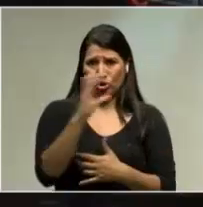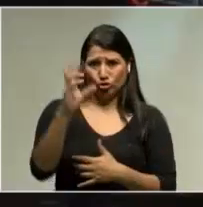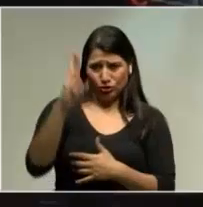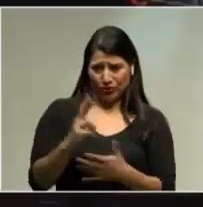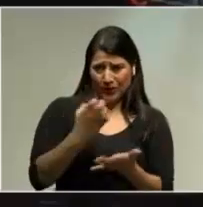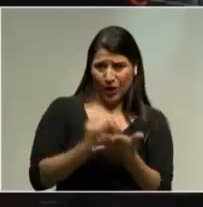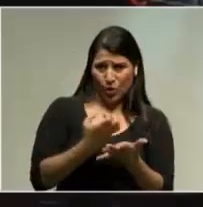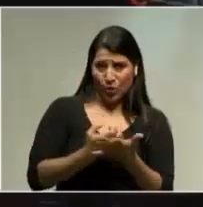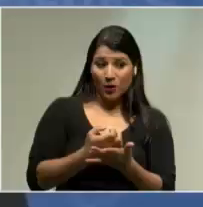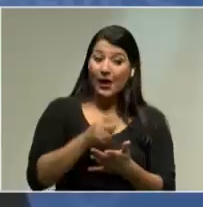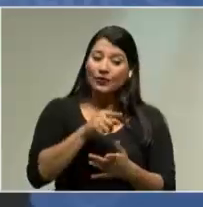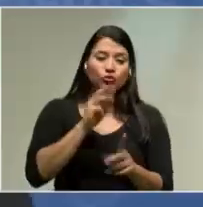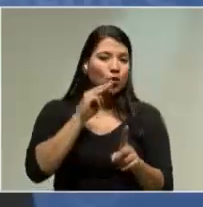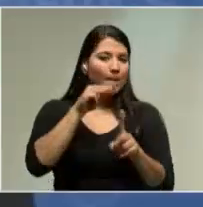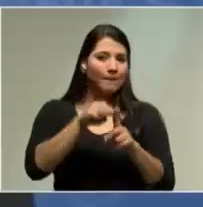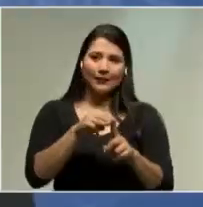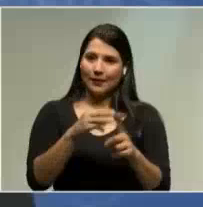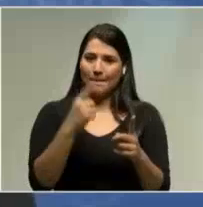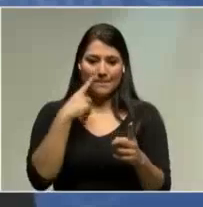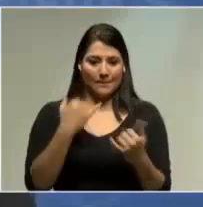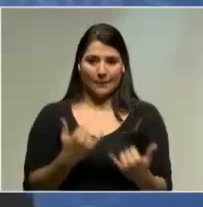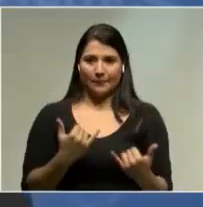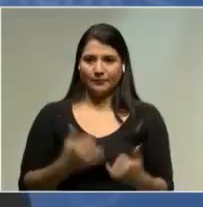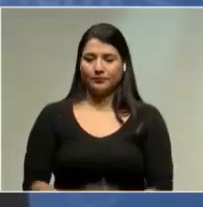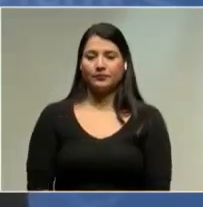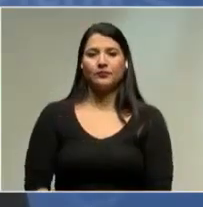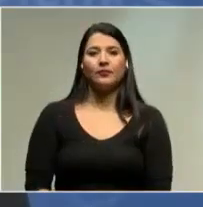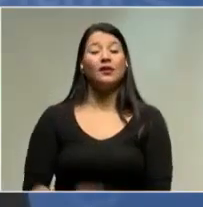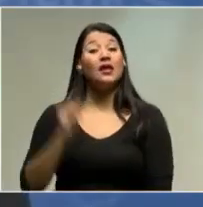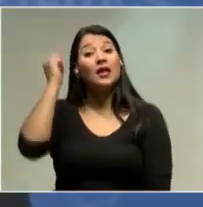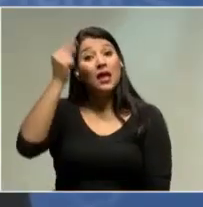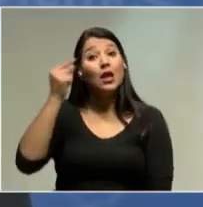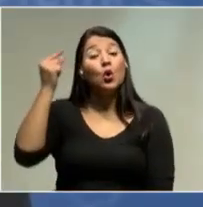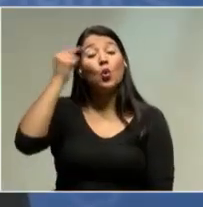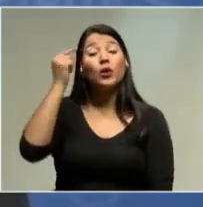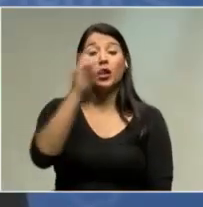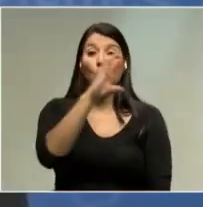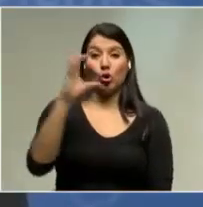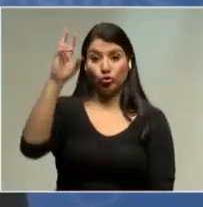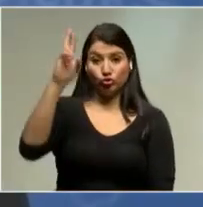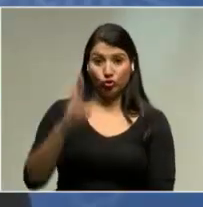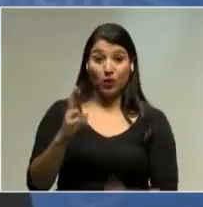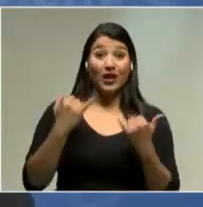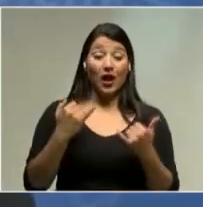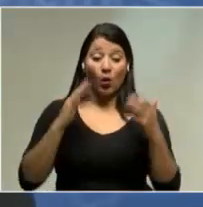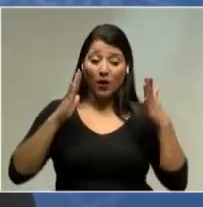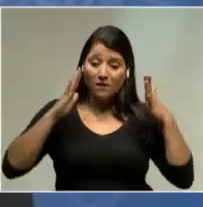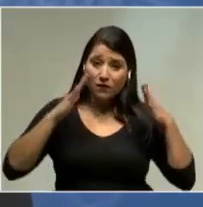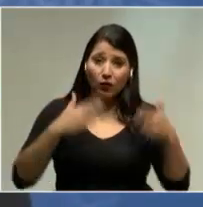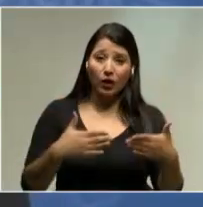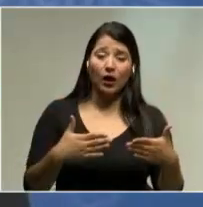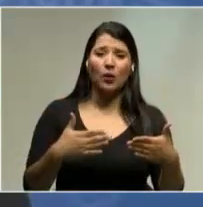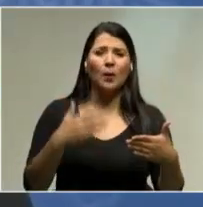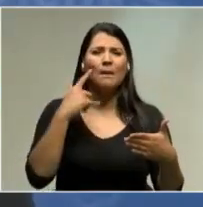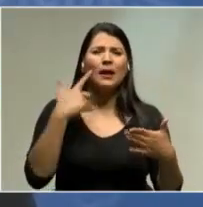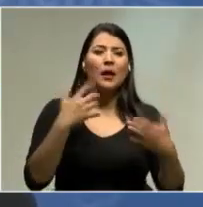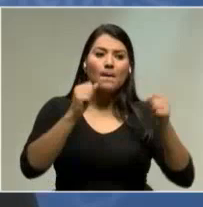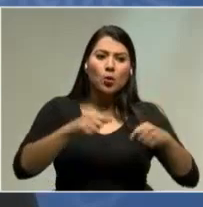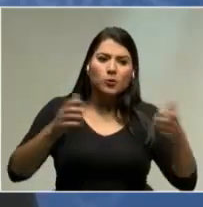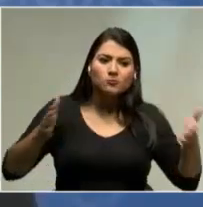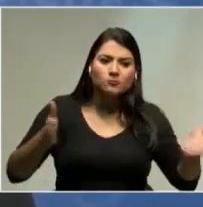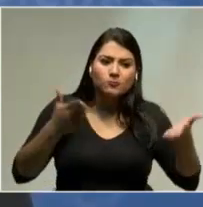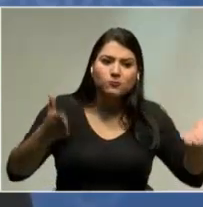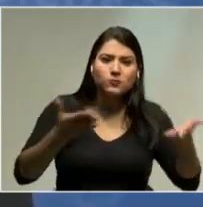meta inmediata. El gobierno de la República está enfocado en impulsar